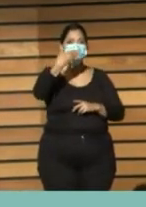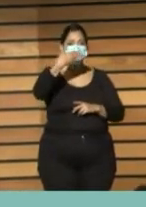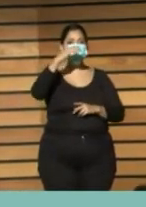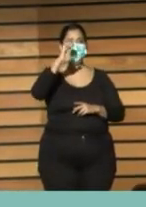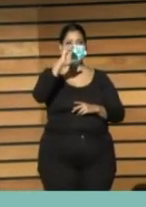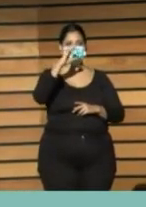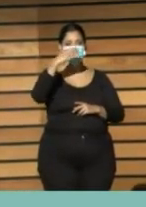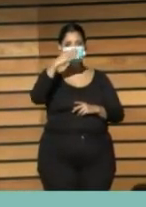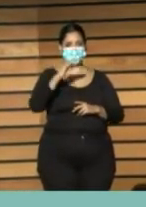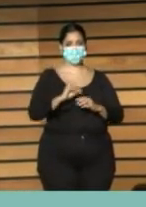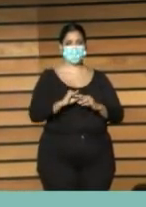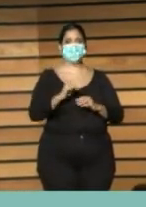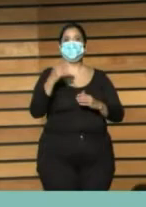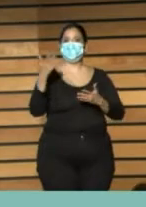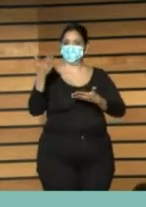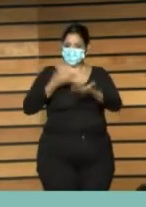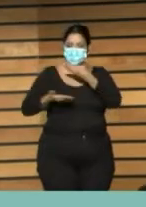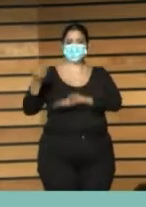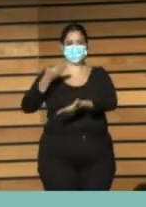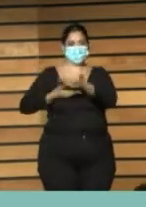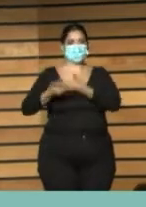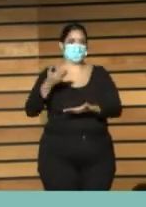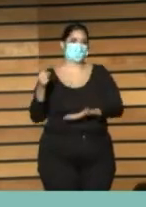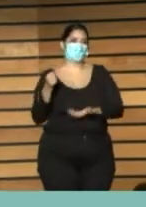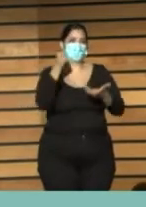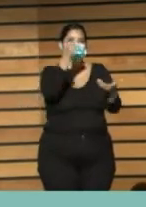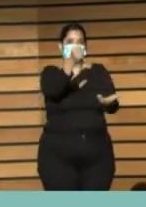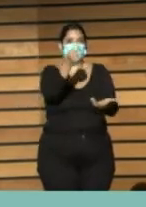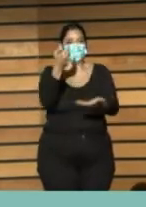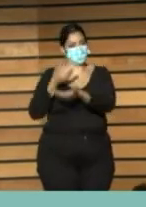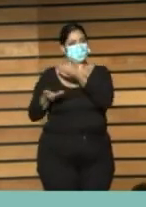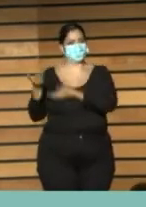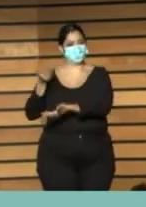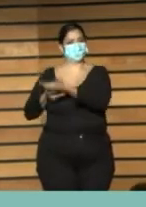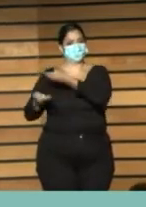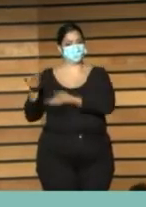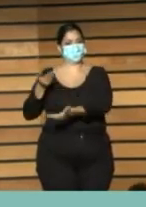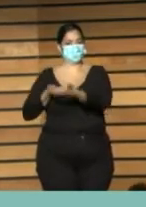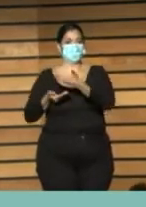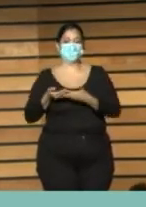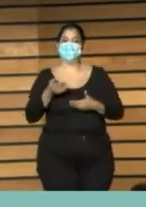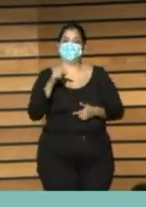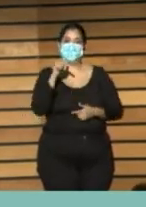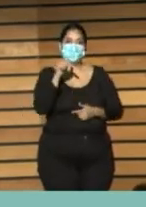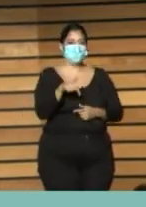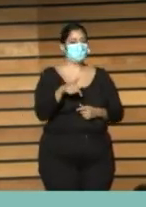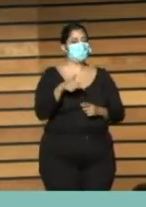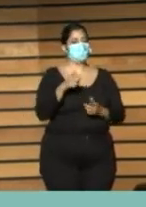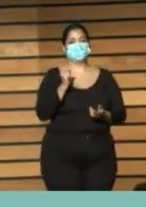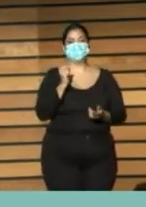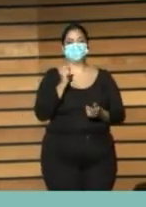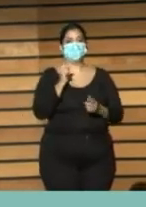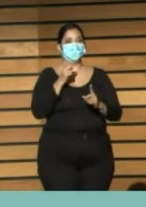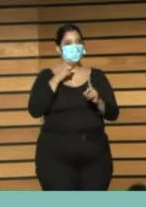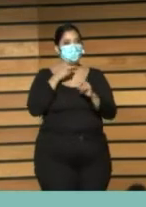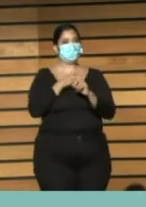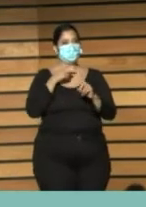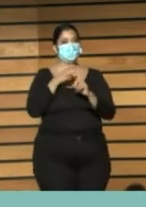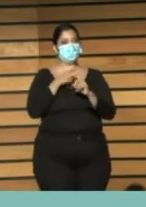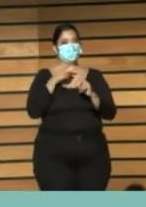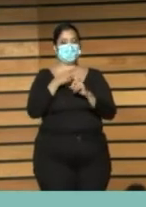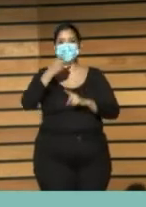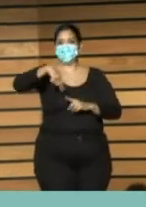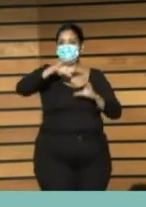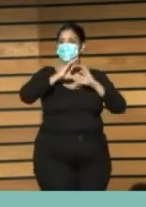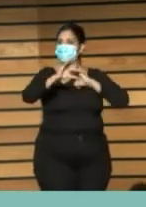Públicas para la celebración de una nueva edición de este premio, que será ya la tercera. El desafío de la información es el lema que nos ha acompañado durante